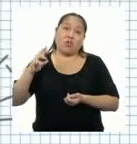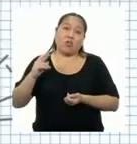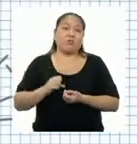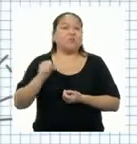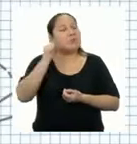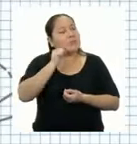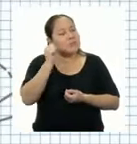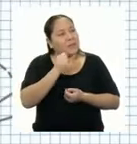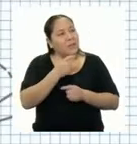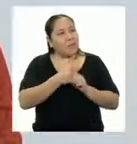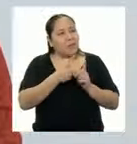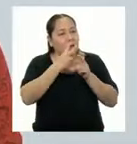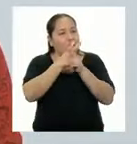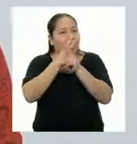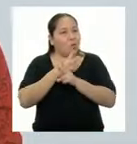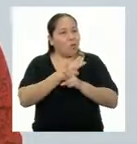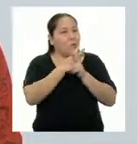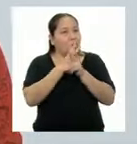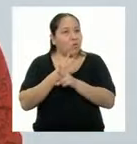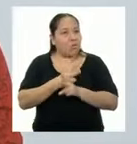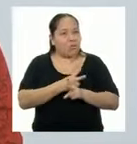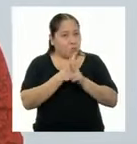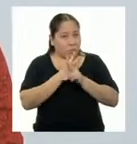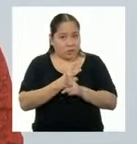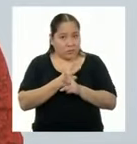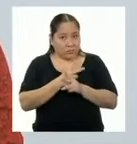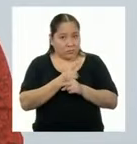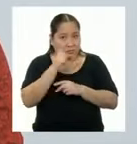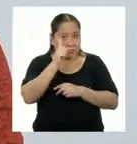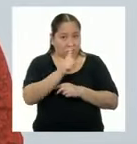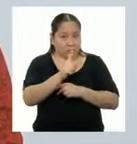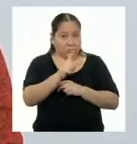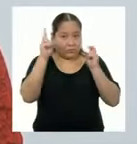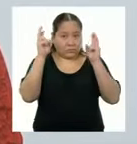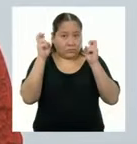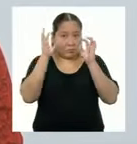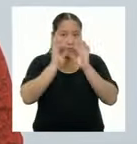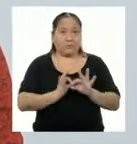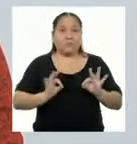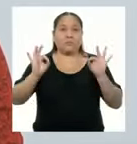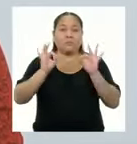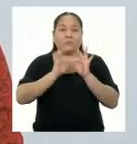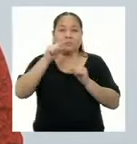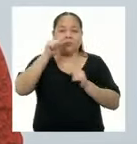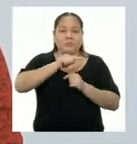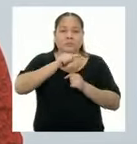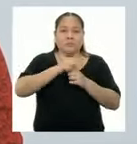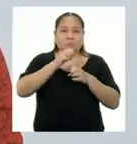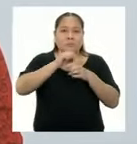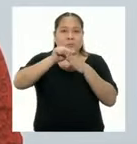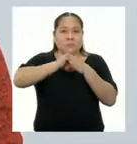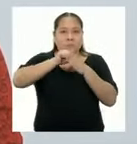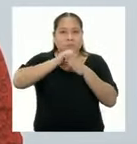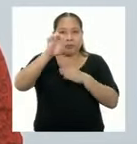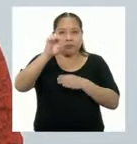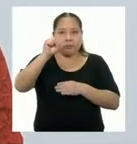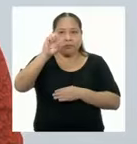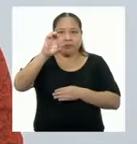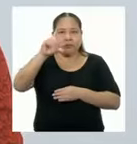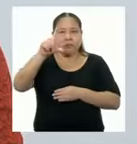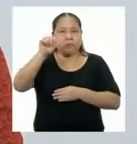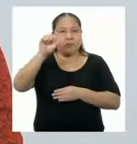hay que tener cuidado con una cosa muy importante. En esos ejercicios de escala hay que trabajar